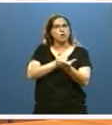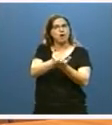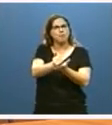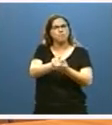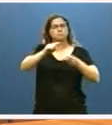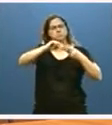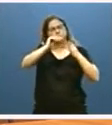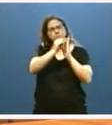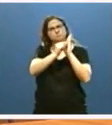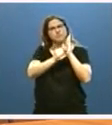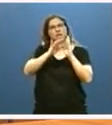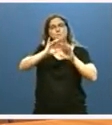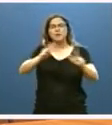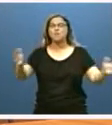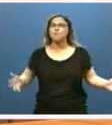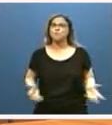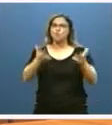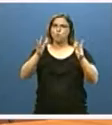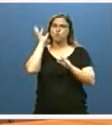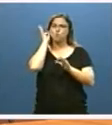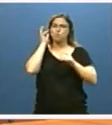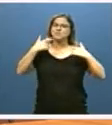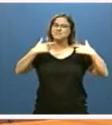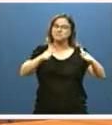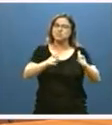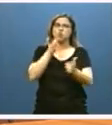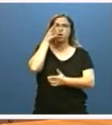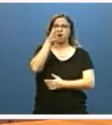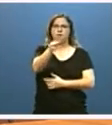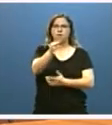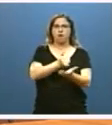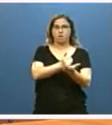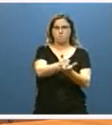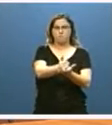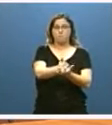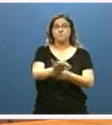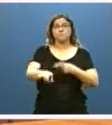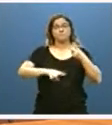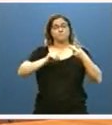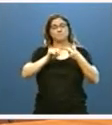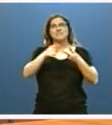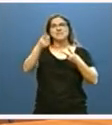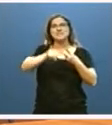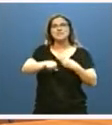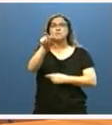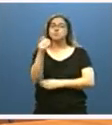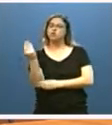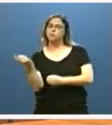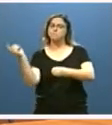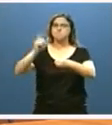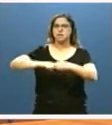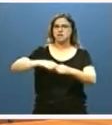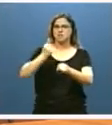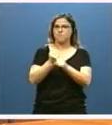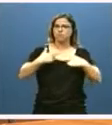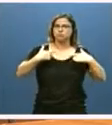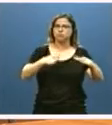para la promoción de la mujer en estos sectores y por otro lado la incorporación de los jóvenes al sector